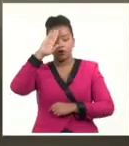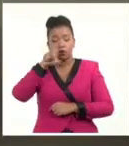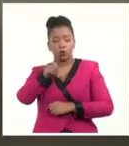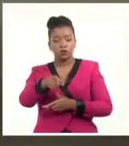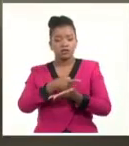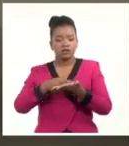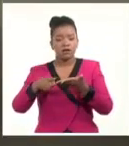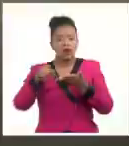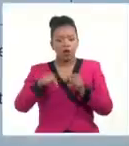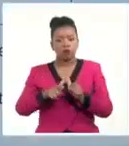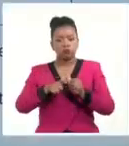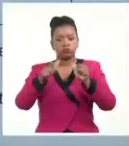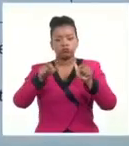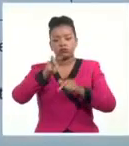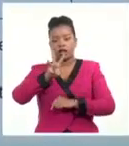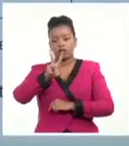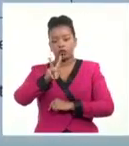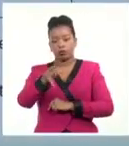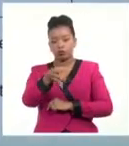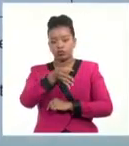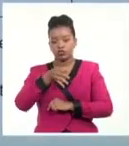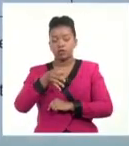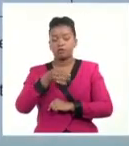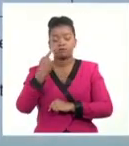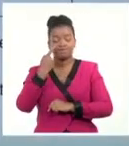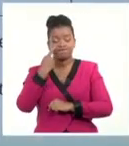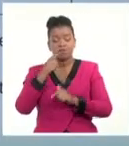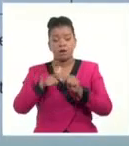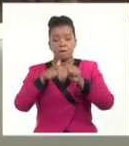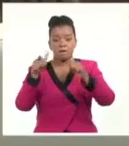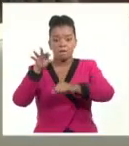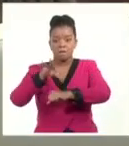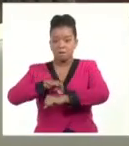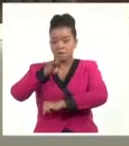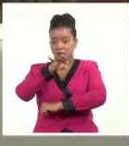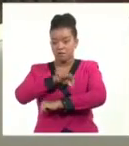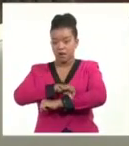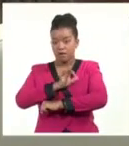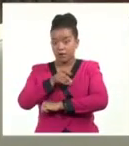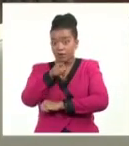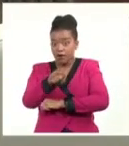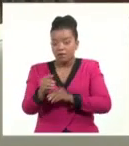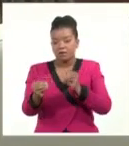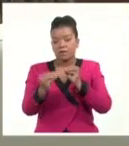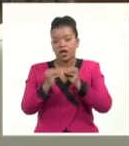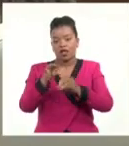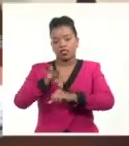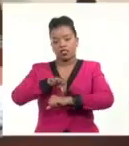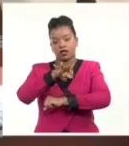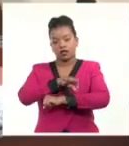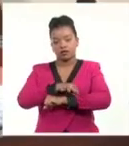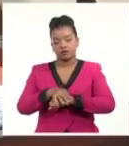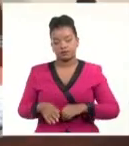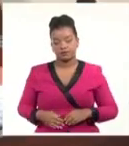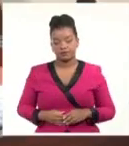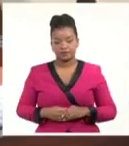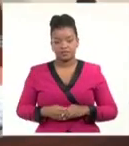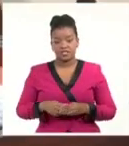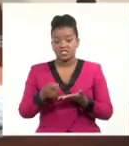aumentaron a 32 los municipios con elevada presencia del mosquito Aedes aegypti, agente transmisor de la enfermedad. En la semana